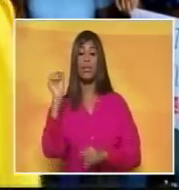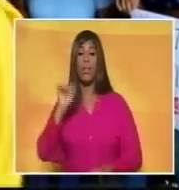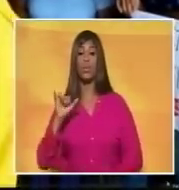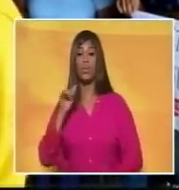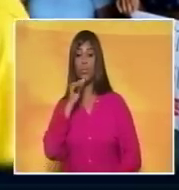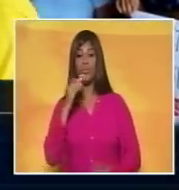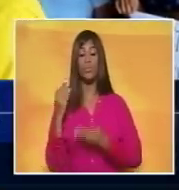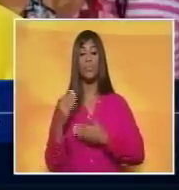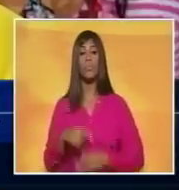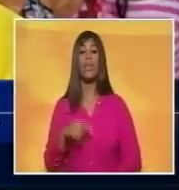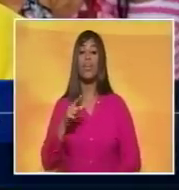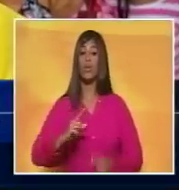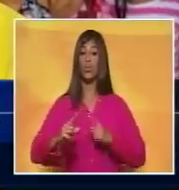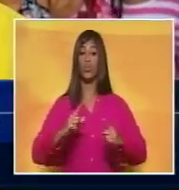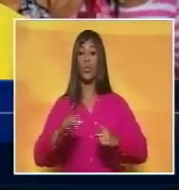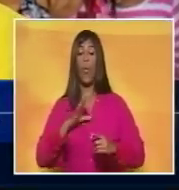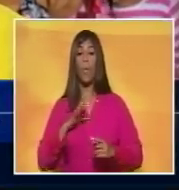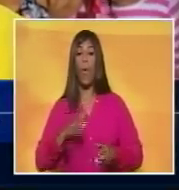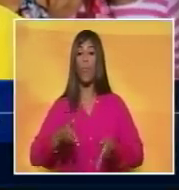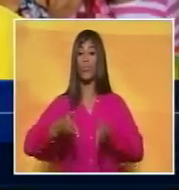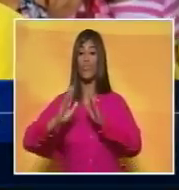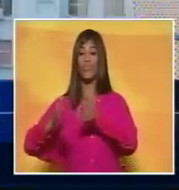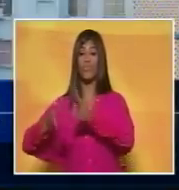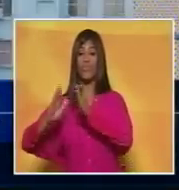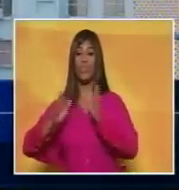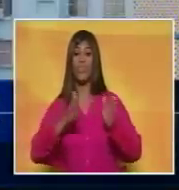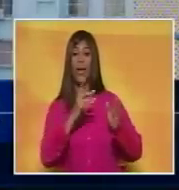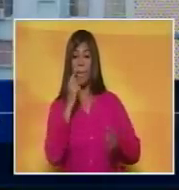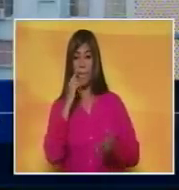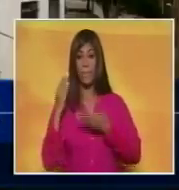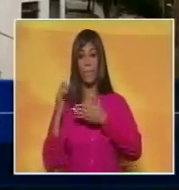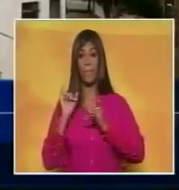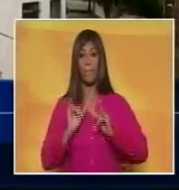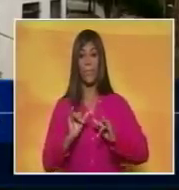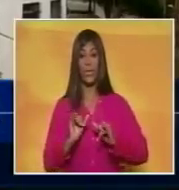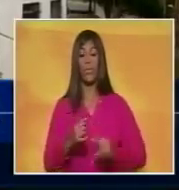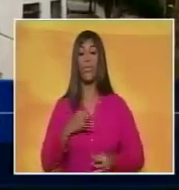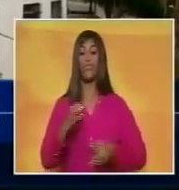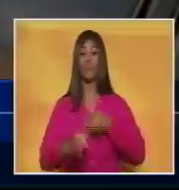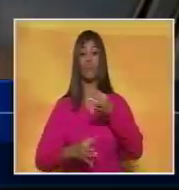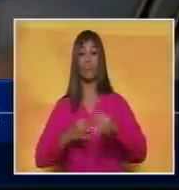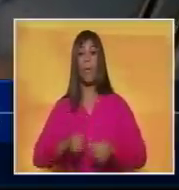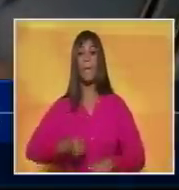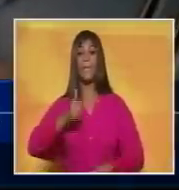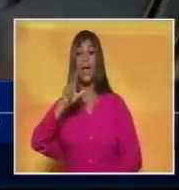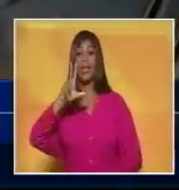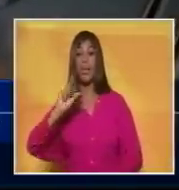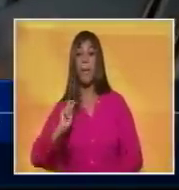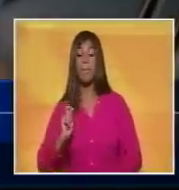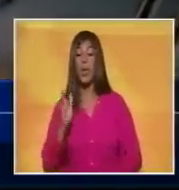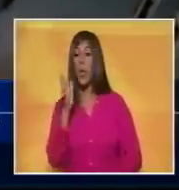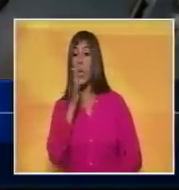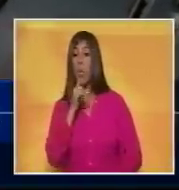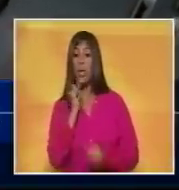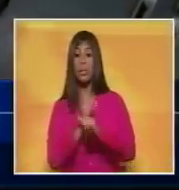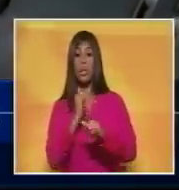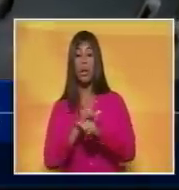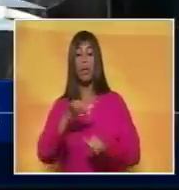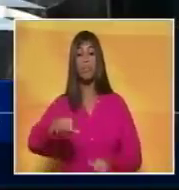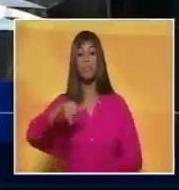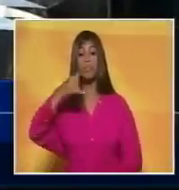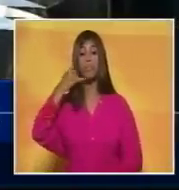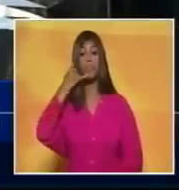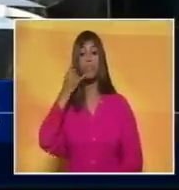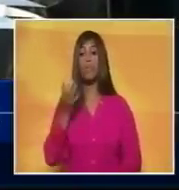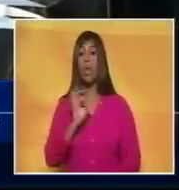Jesús Rejón, dirigente vecinal de los conjuntos residenciales Augusto Malavé Villalba, indicó que llevan más de 3 meses sin los servicios prestados por la